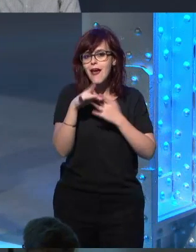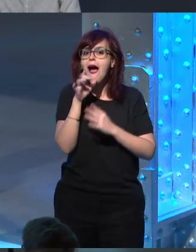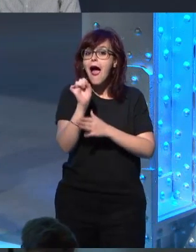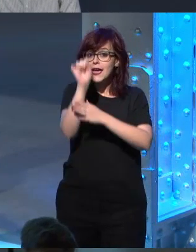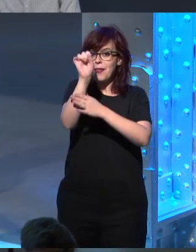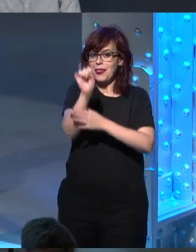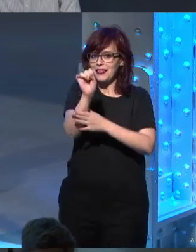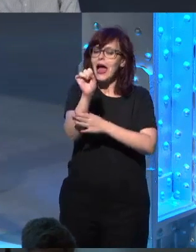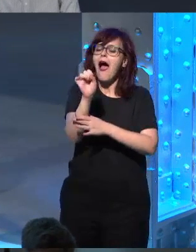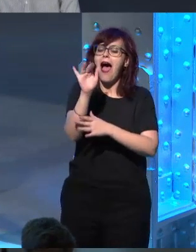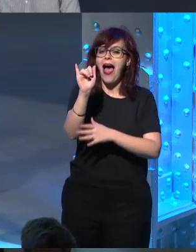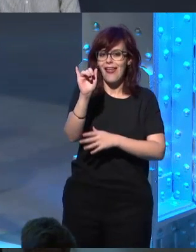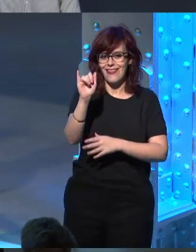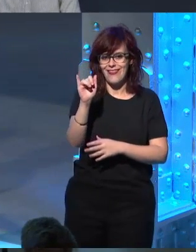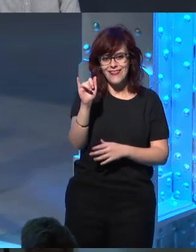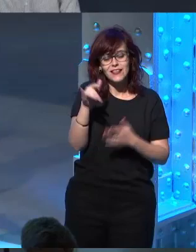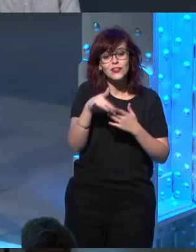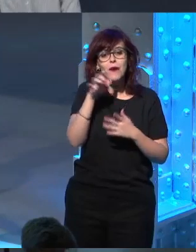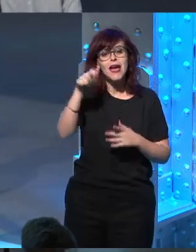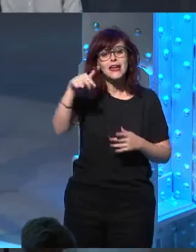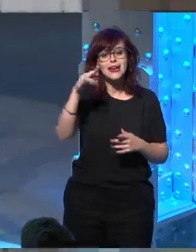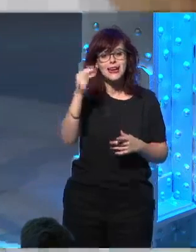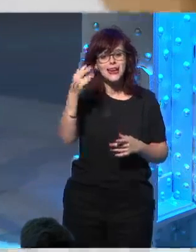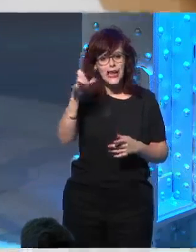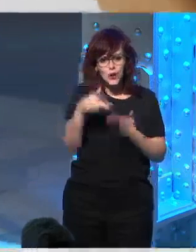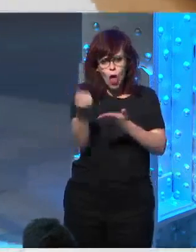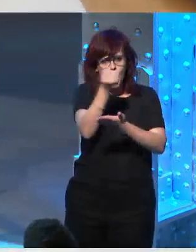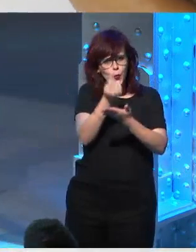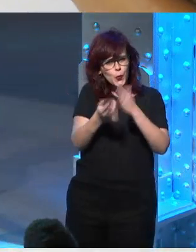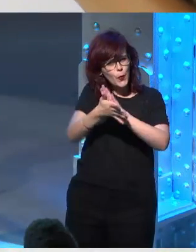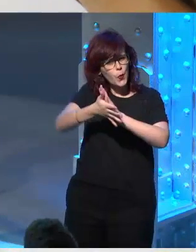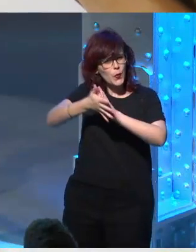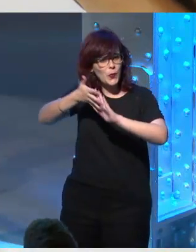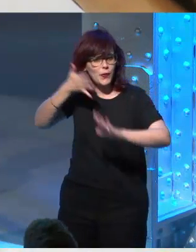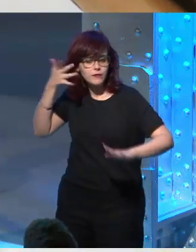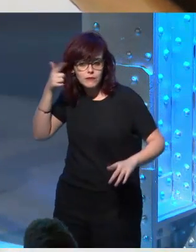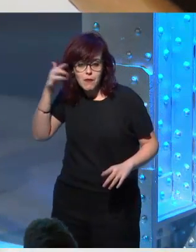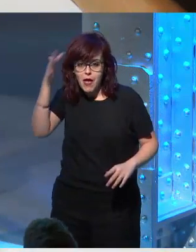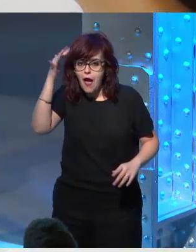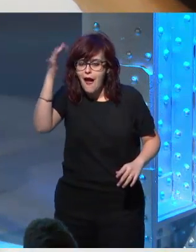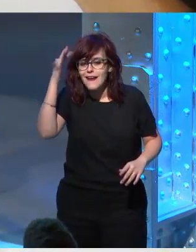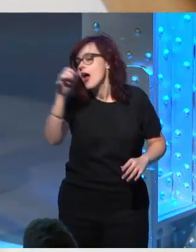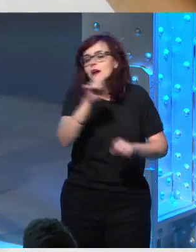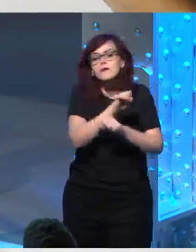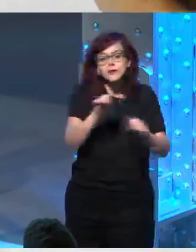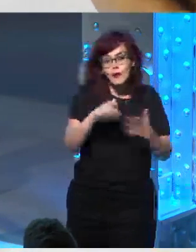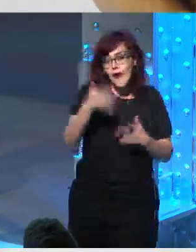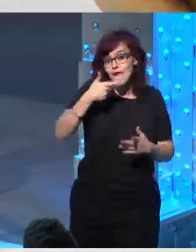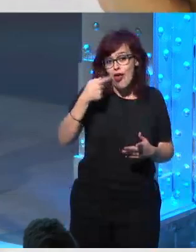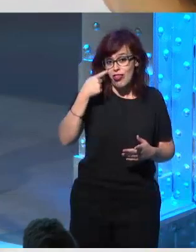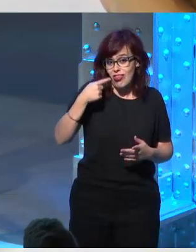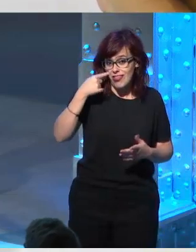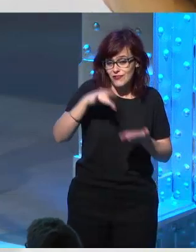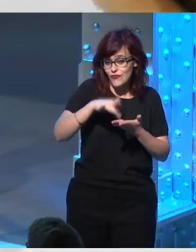cabecita. Veo que tenemos ahí ya. Enrique dibuja a una velocidad que no os podéis imaginar, bueno, que ya conocéis los que sois habituales